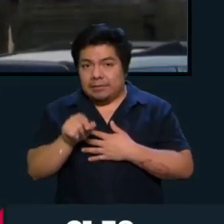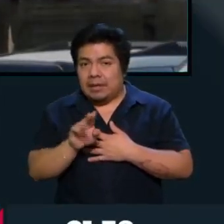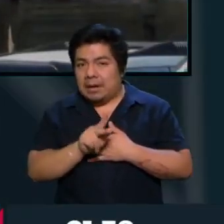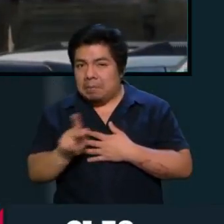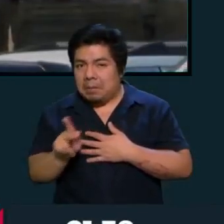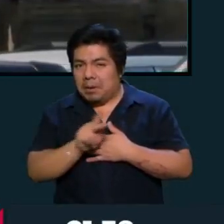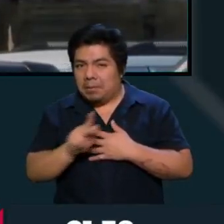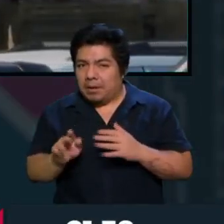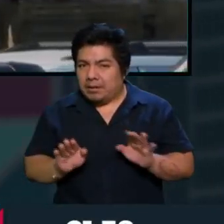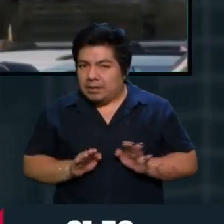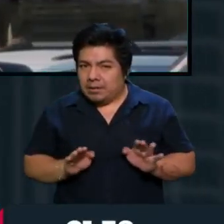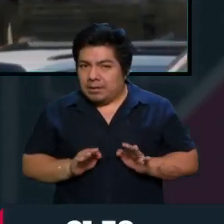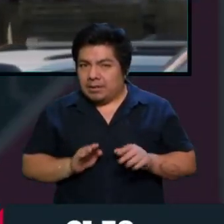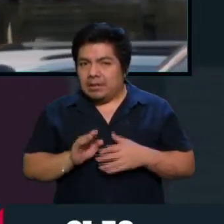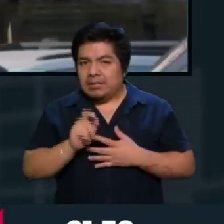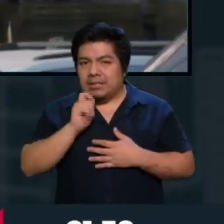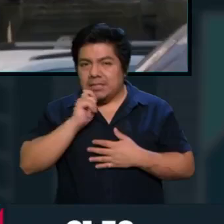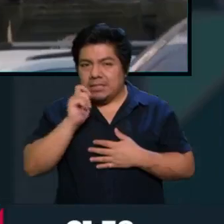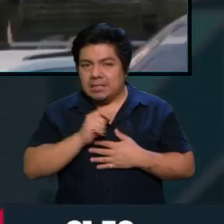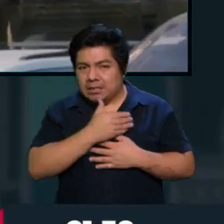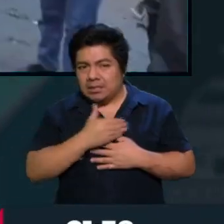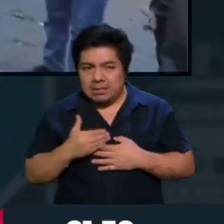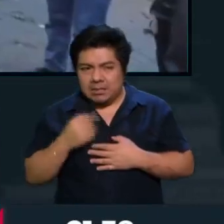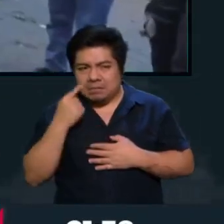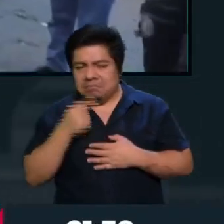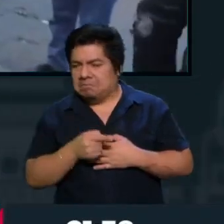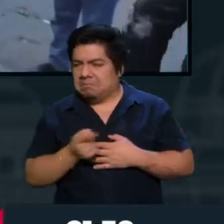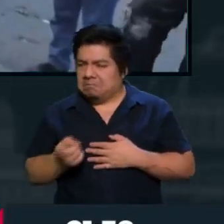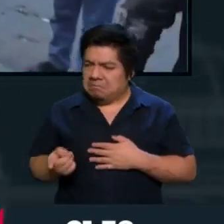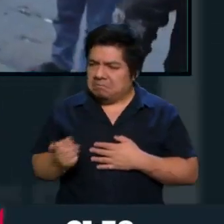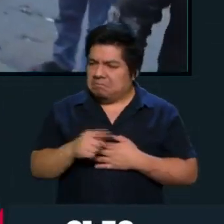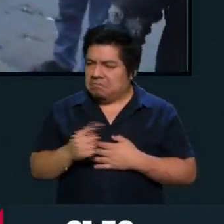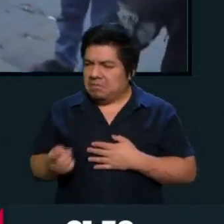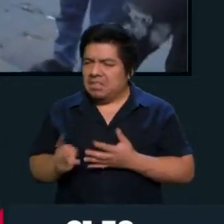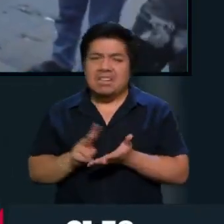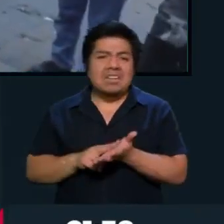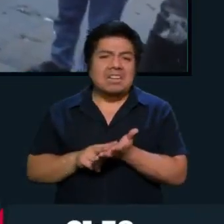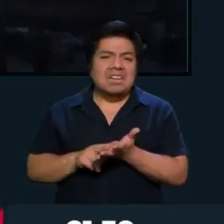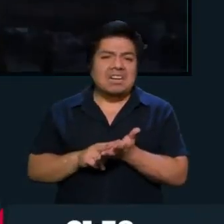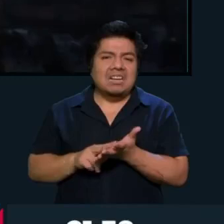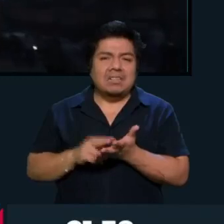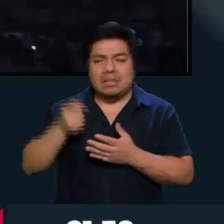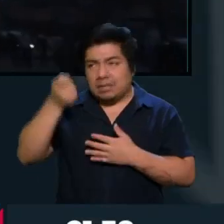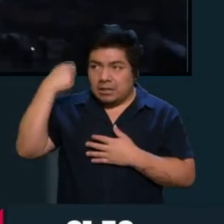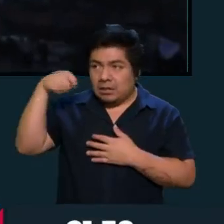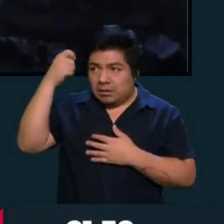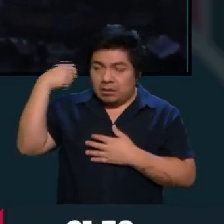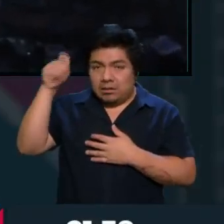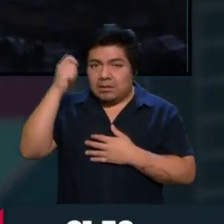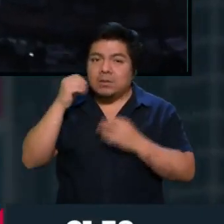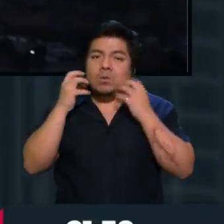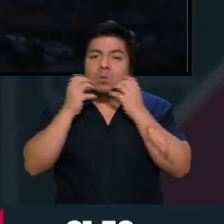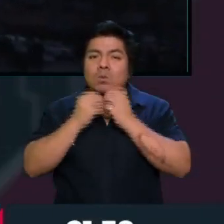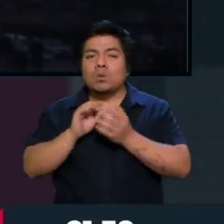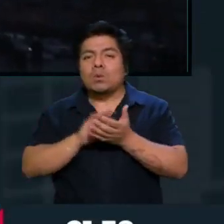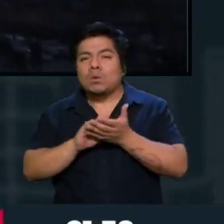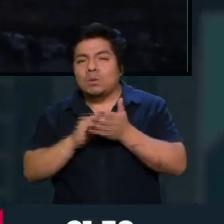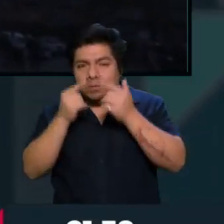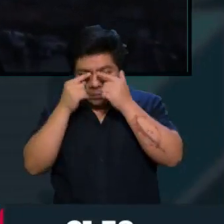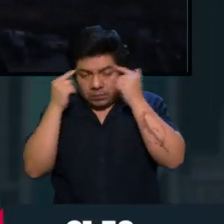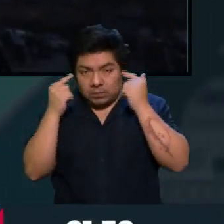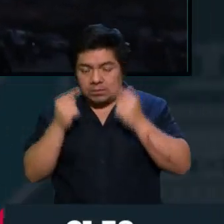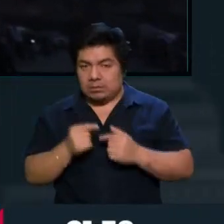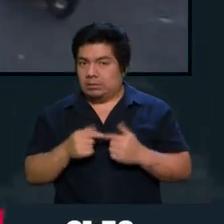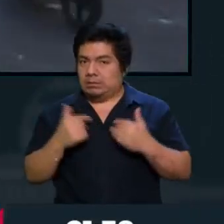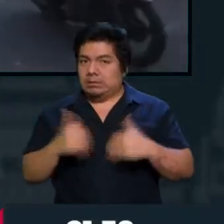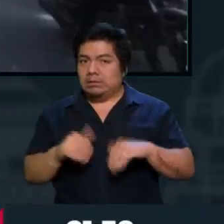parecido hasta físico con Zelensky y ya se está vistiendo como Zelensky de verde, se quitó ya el turbante, se recortó la barba, se sacó la ceja, de verdad